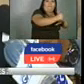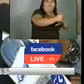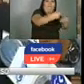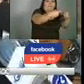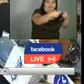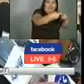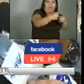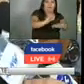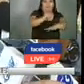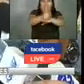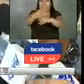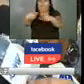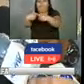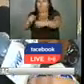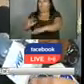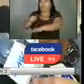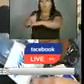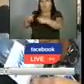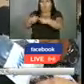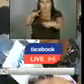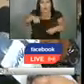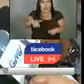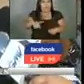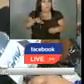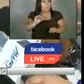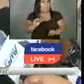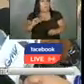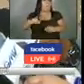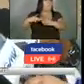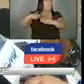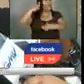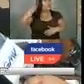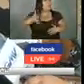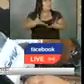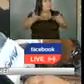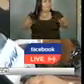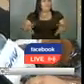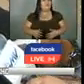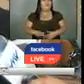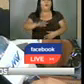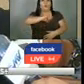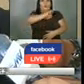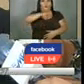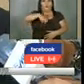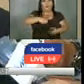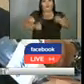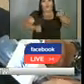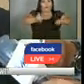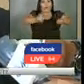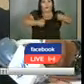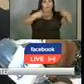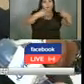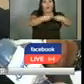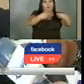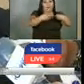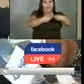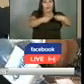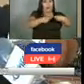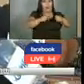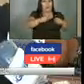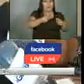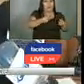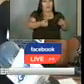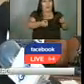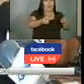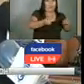que hay en el presente, de manera de que el propietario de un vehículo eléctrico pierda el